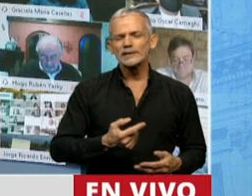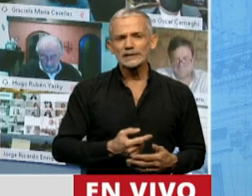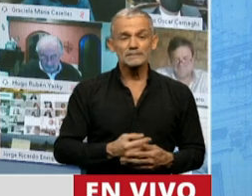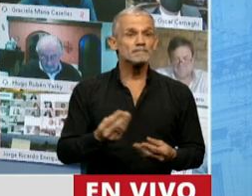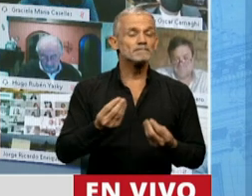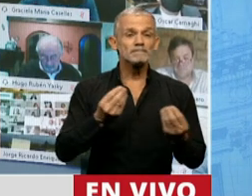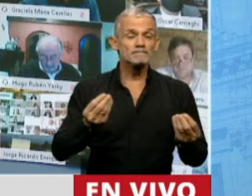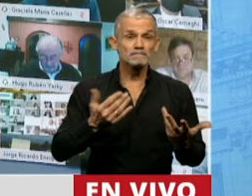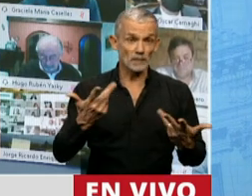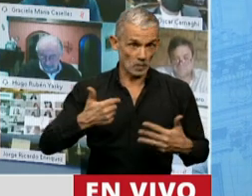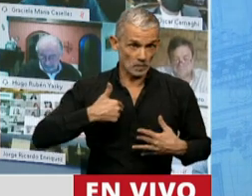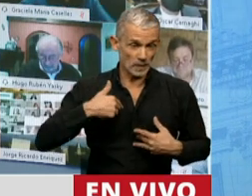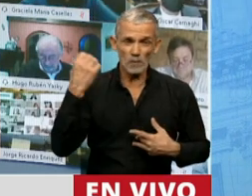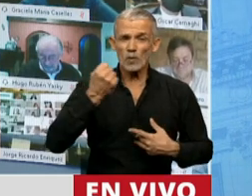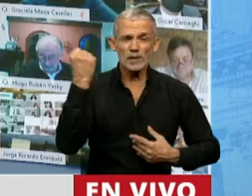señalar